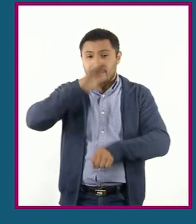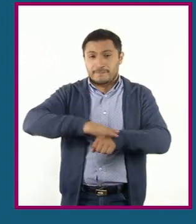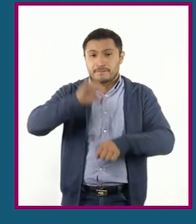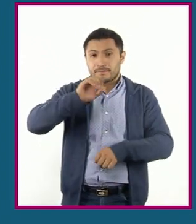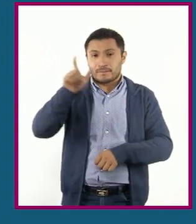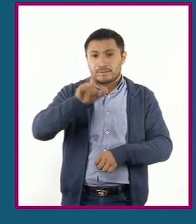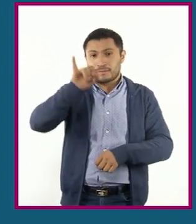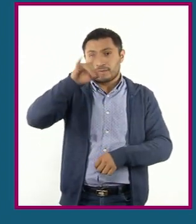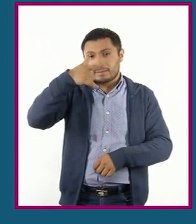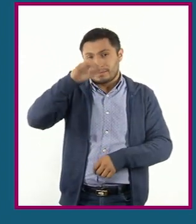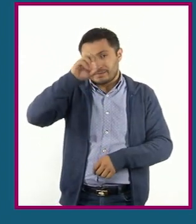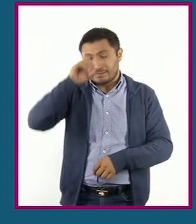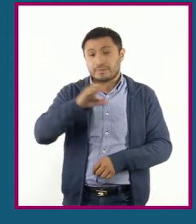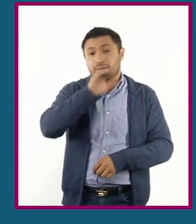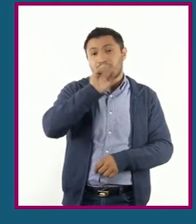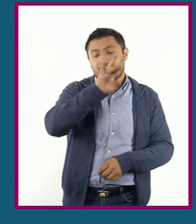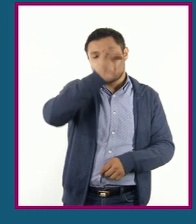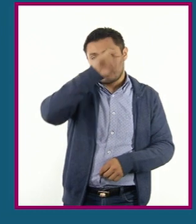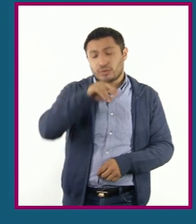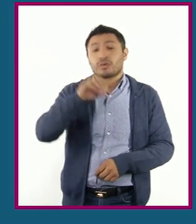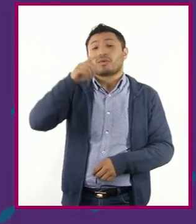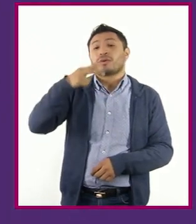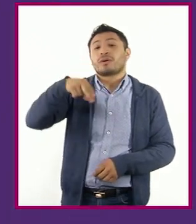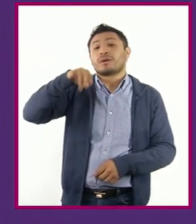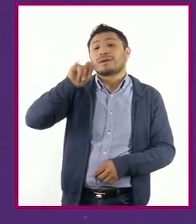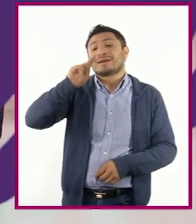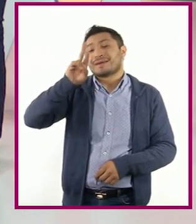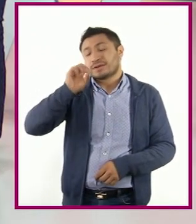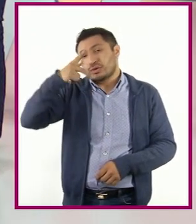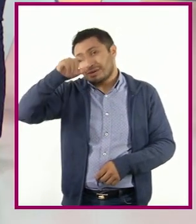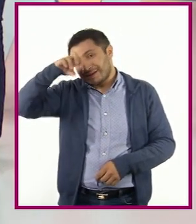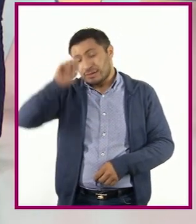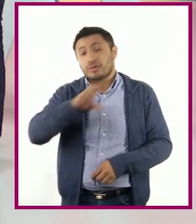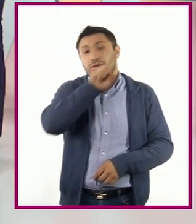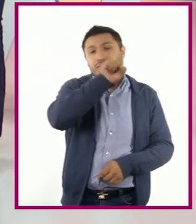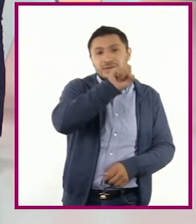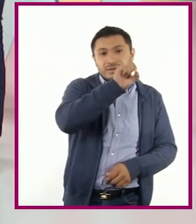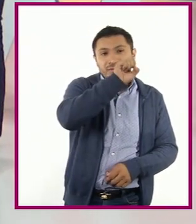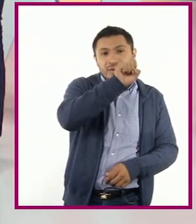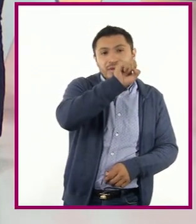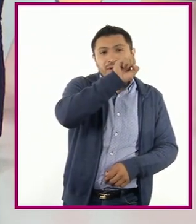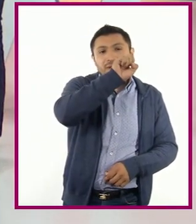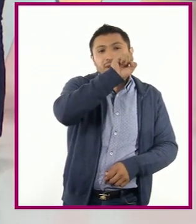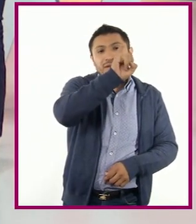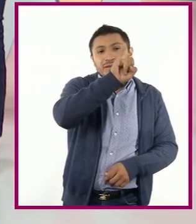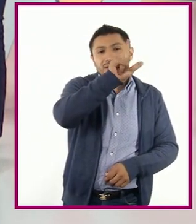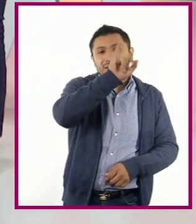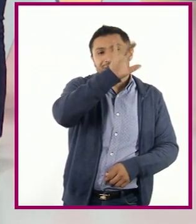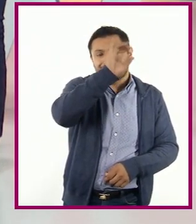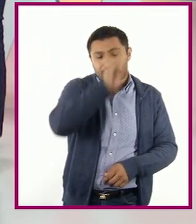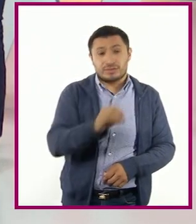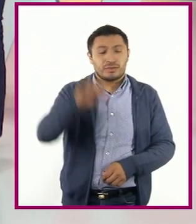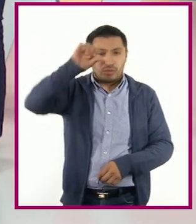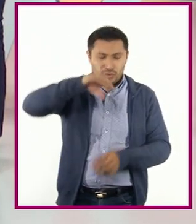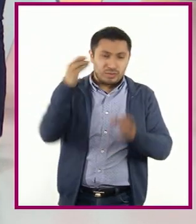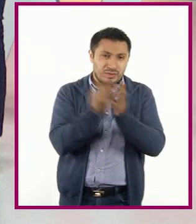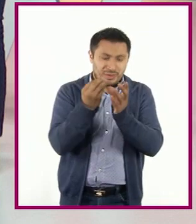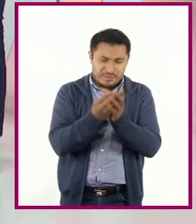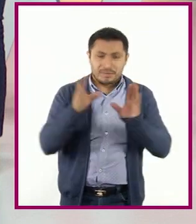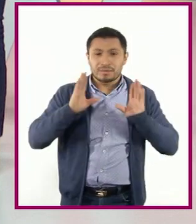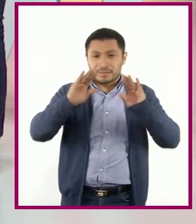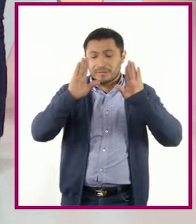strontium, W, wolfram, Fe, ferrum, Rh, rhodum, Cu, cuprum, Ag,